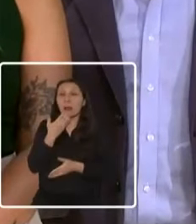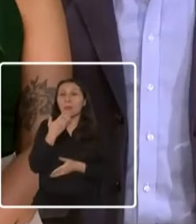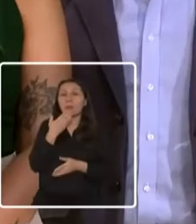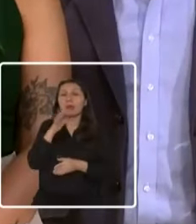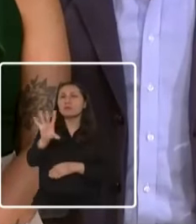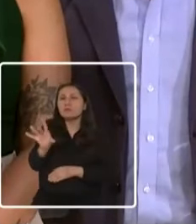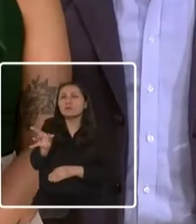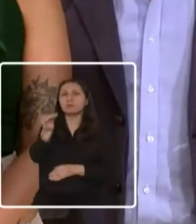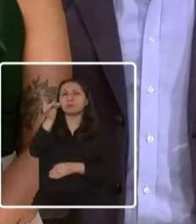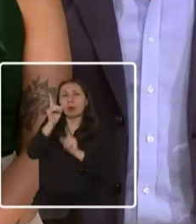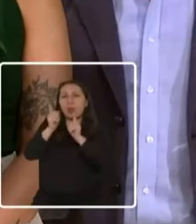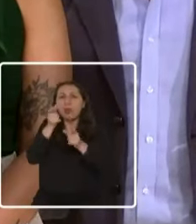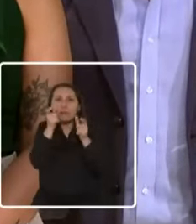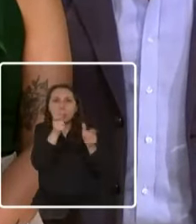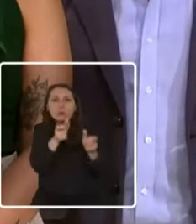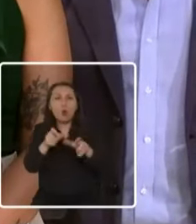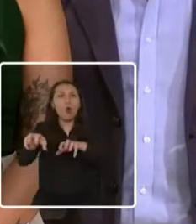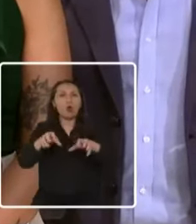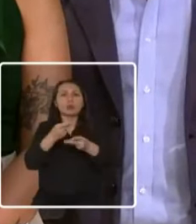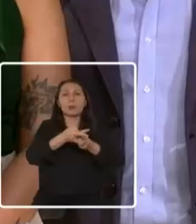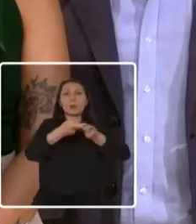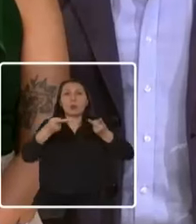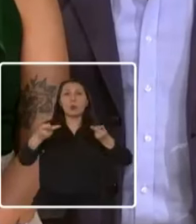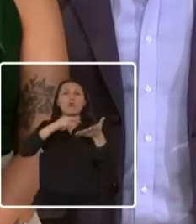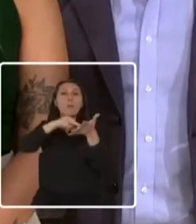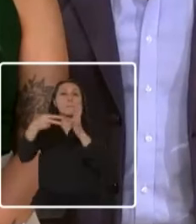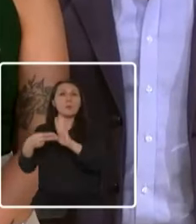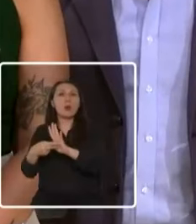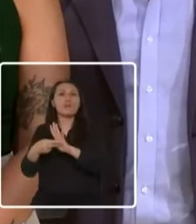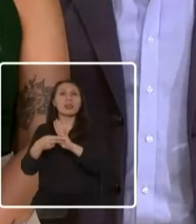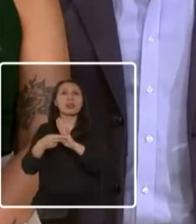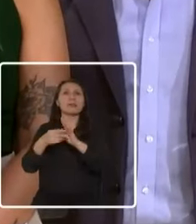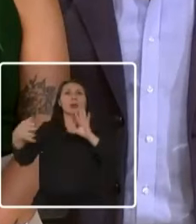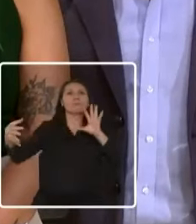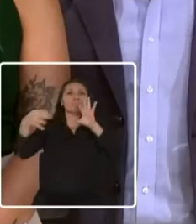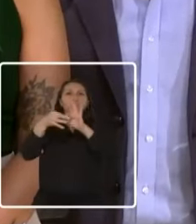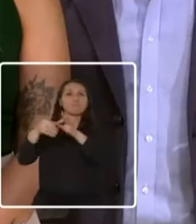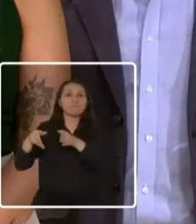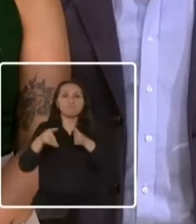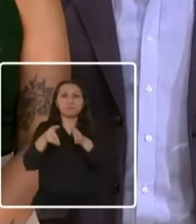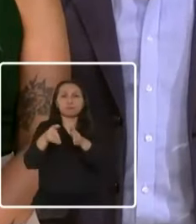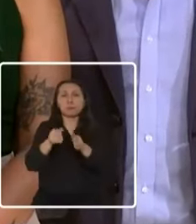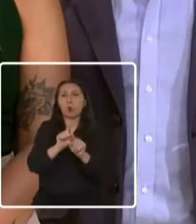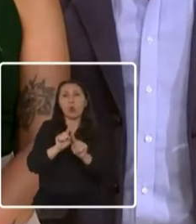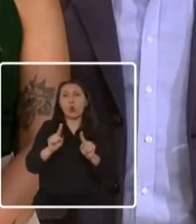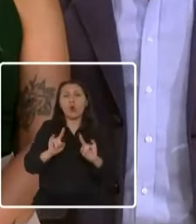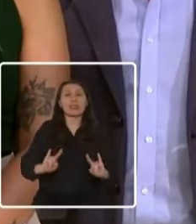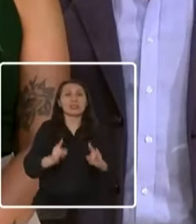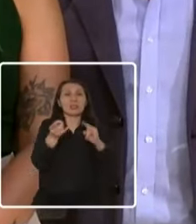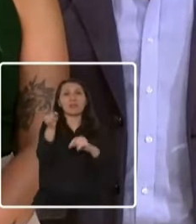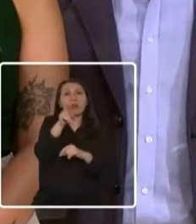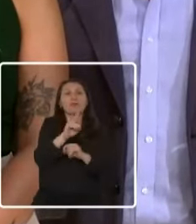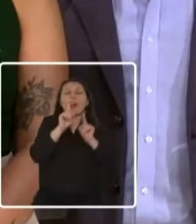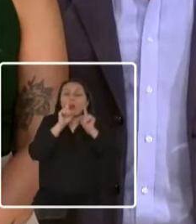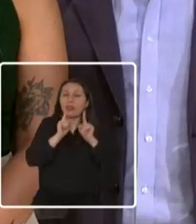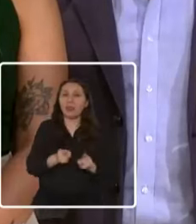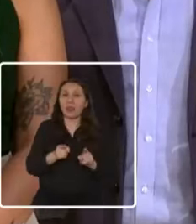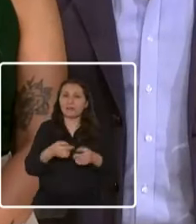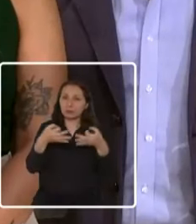de identificar bienes públicos y problemas de conectividad que no son reconstrucción, sino que tiene